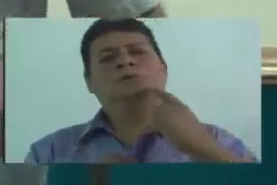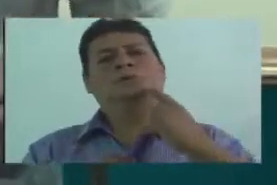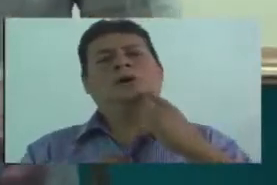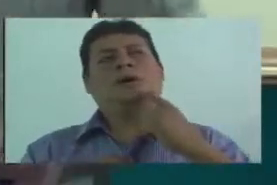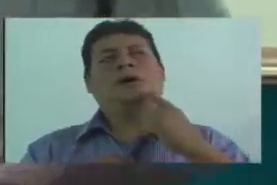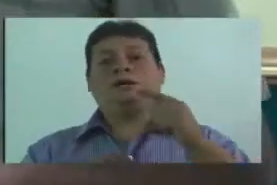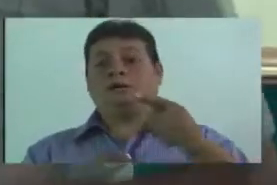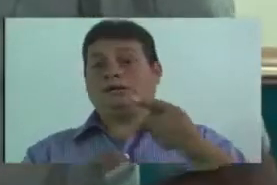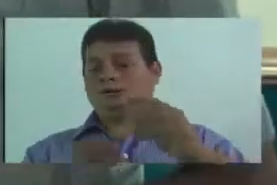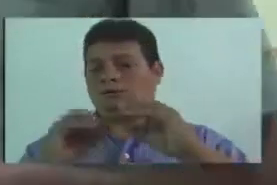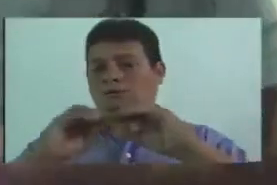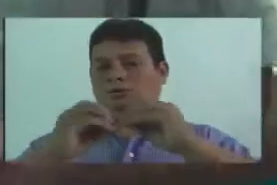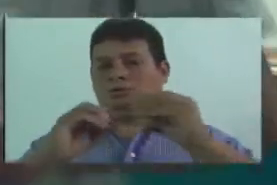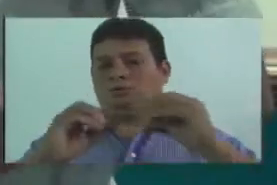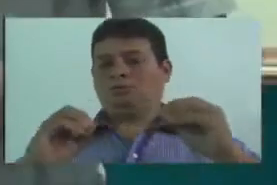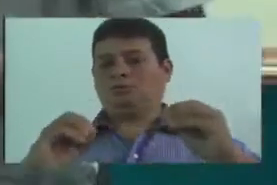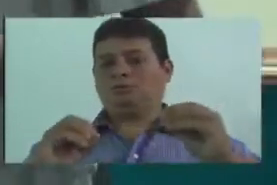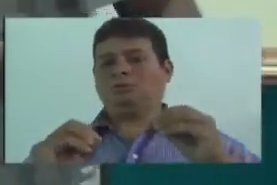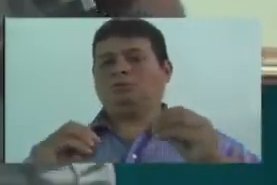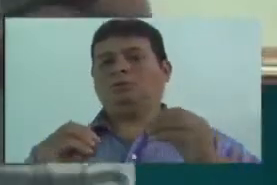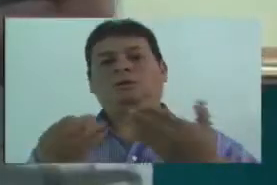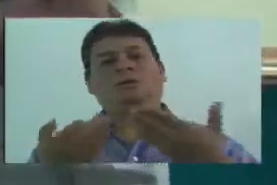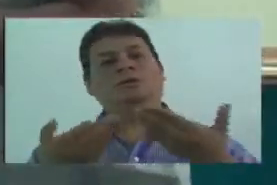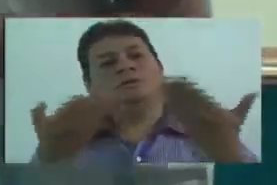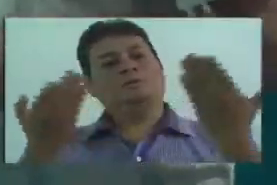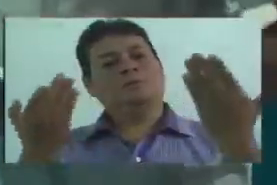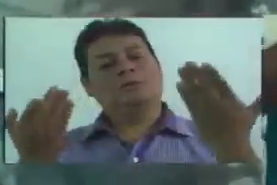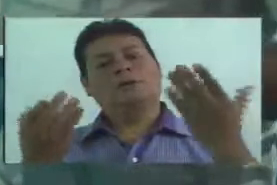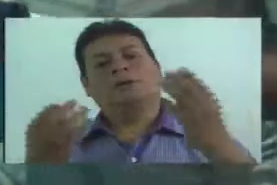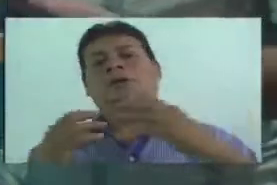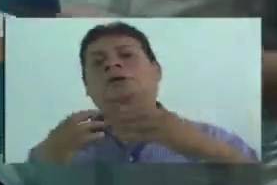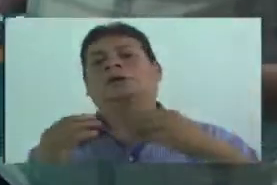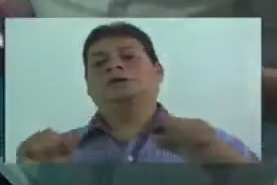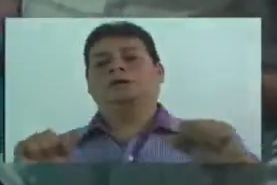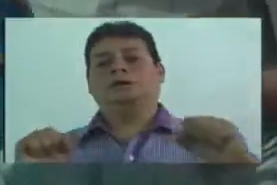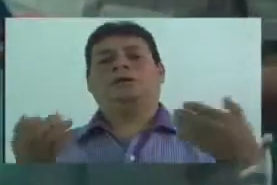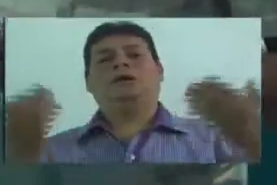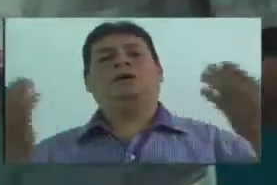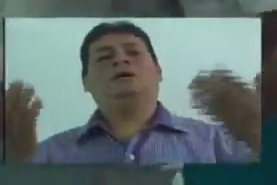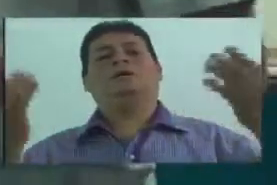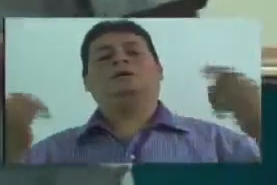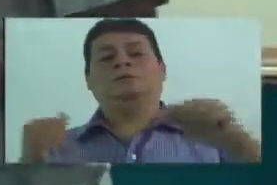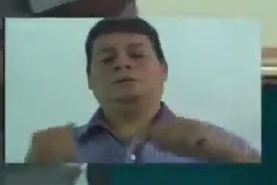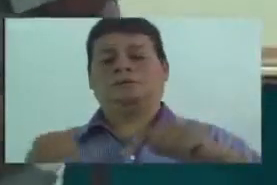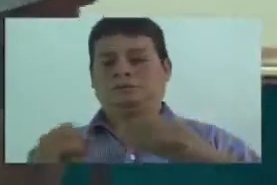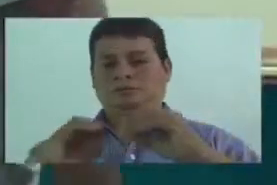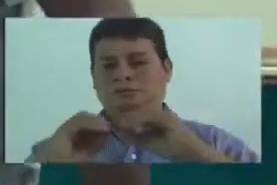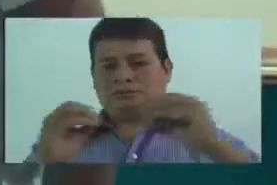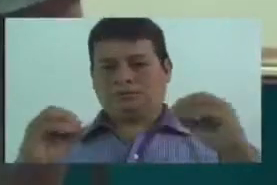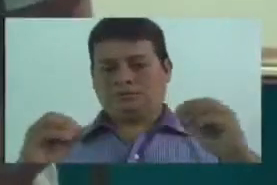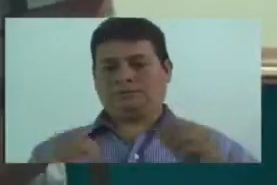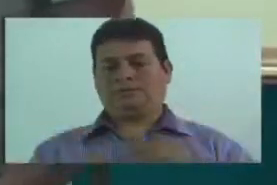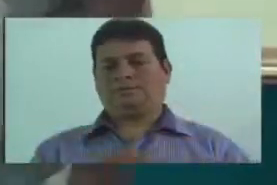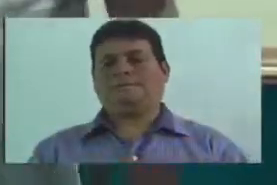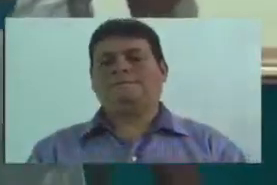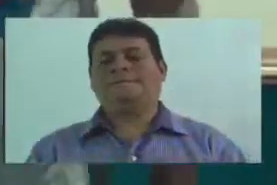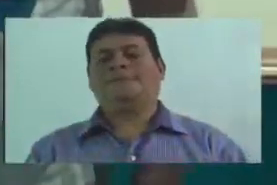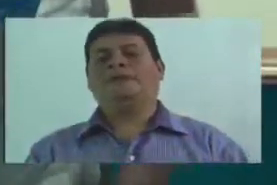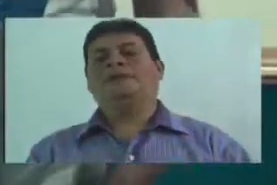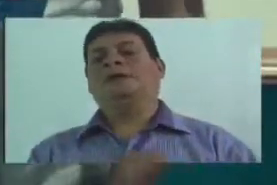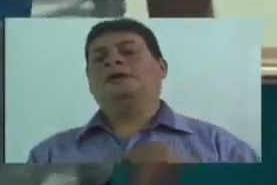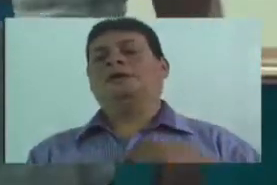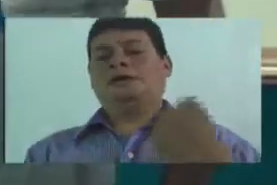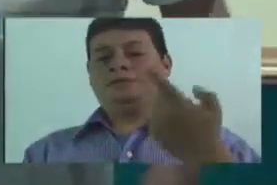deseo o pidiendo algo. Bien, la intención comunicativa permite clasificar los enunciados